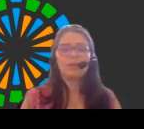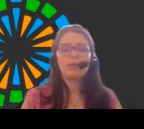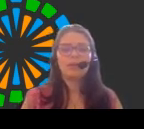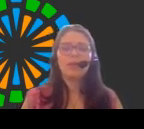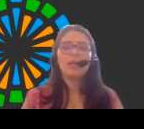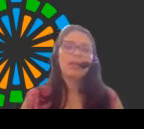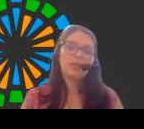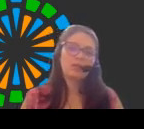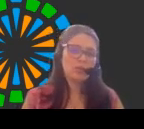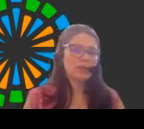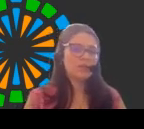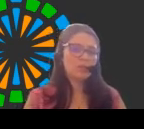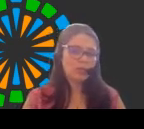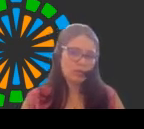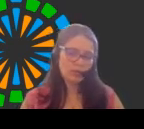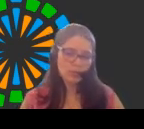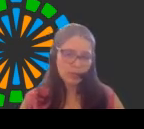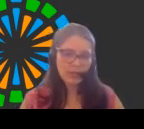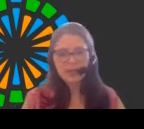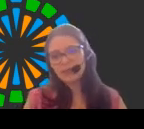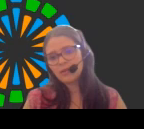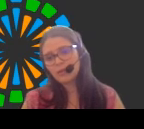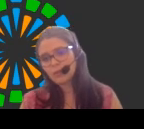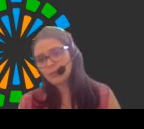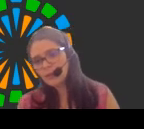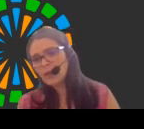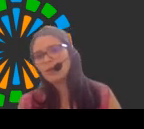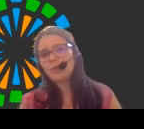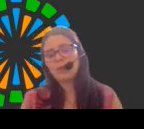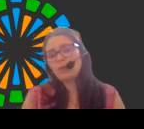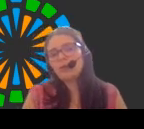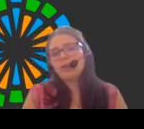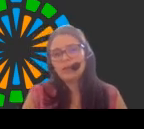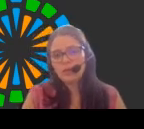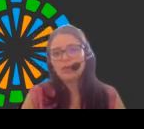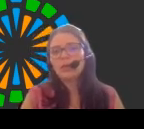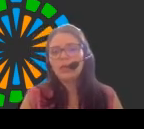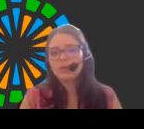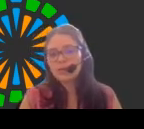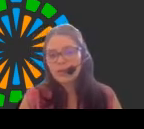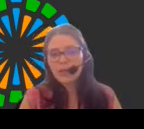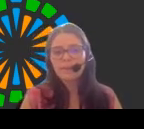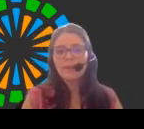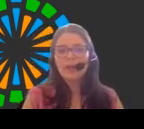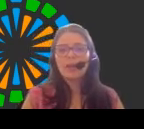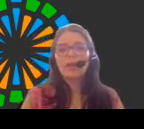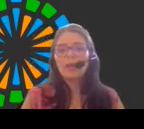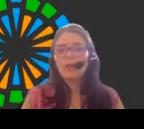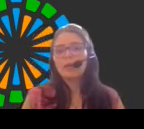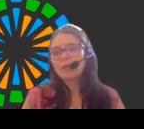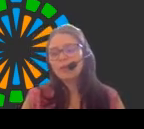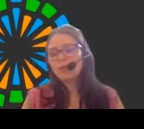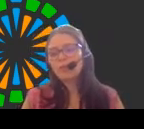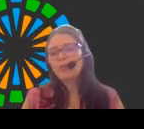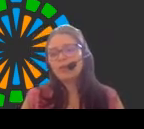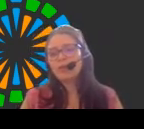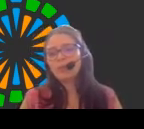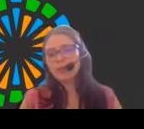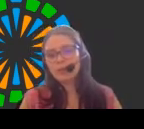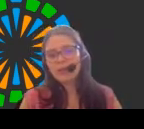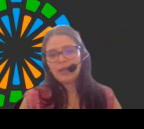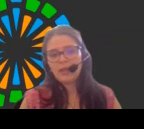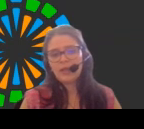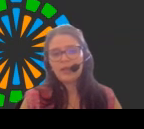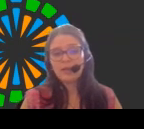encarga un poquito más de la atención a instituciones públicas y sector privado en cuanto a orientación y asesoría y hay otro como